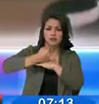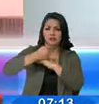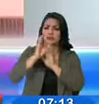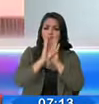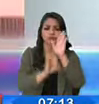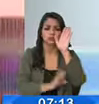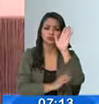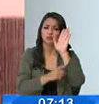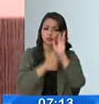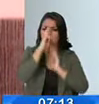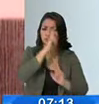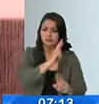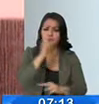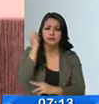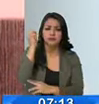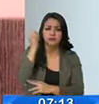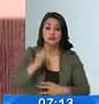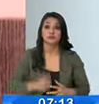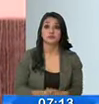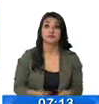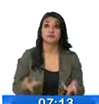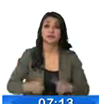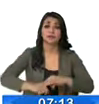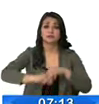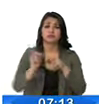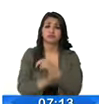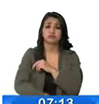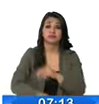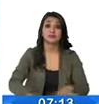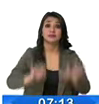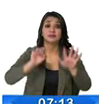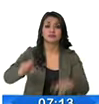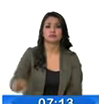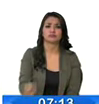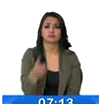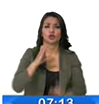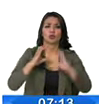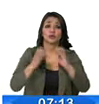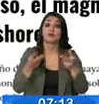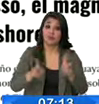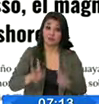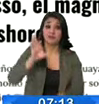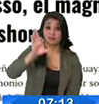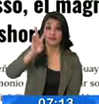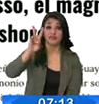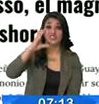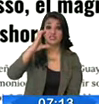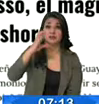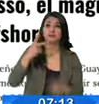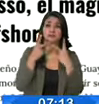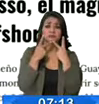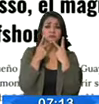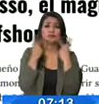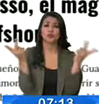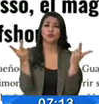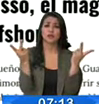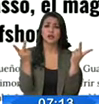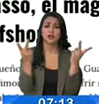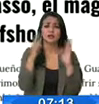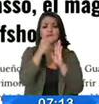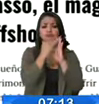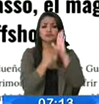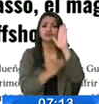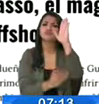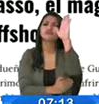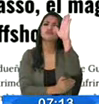Derechos. Una de las grandes sanciones fue a 7 medios de comunicación, incluido TBC, por no haber publicado un artículo del